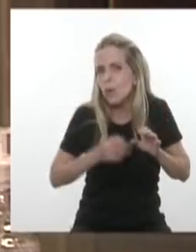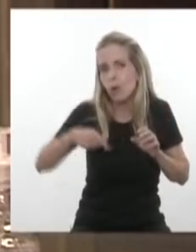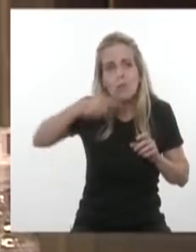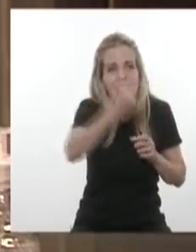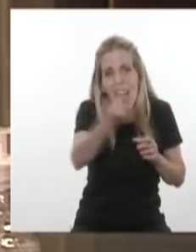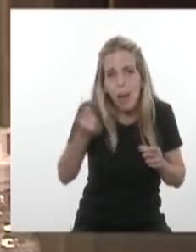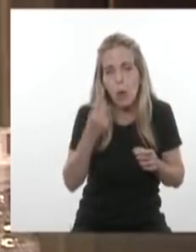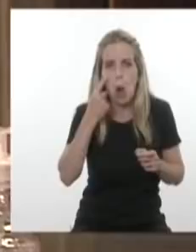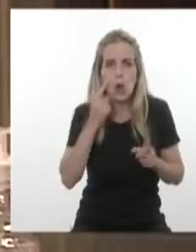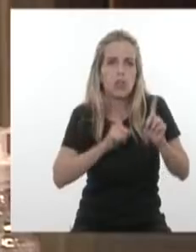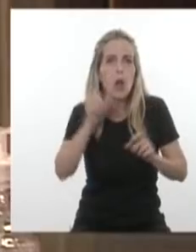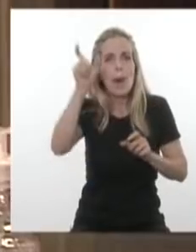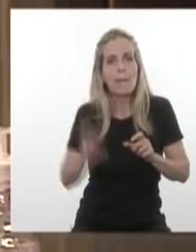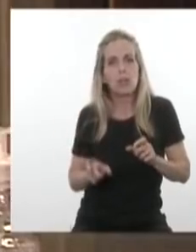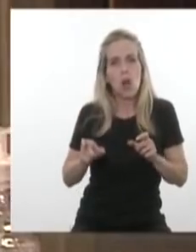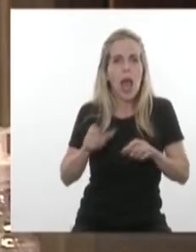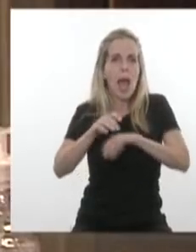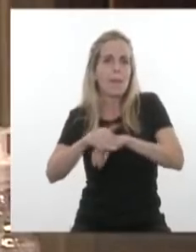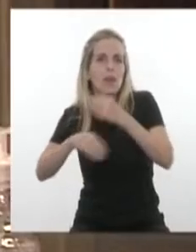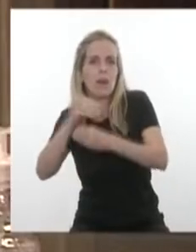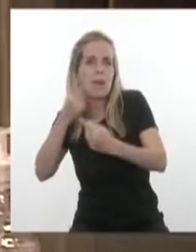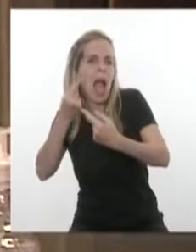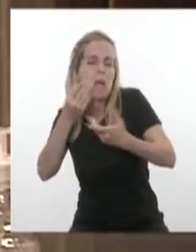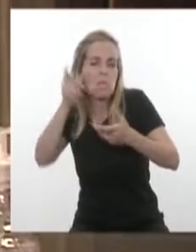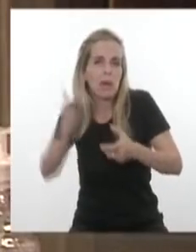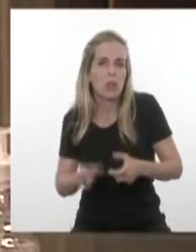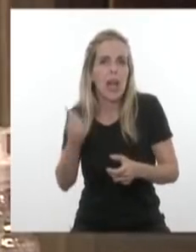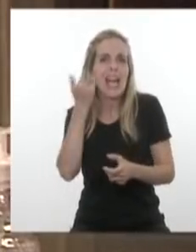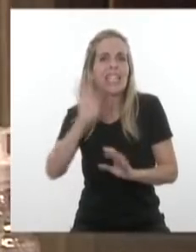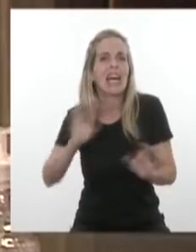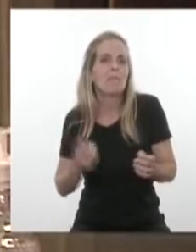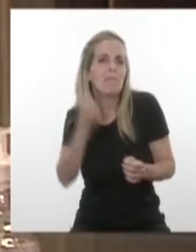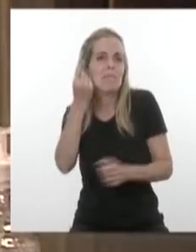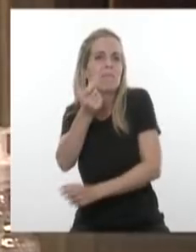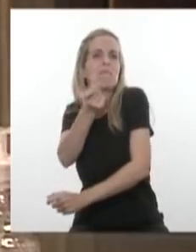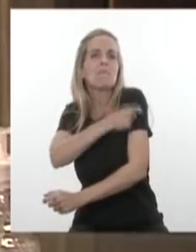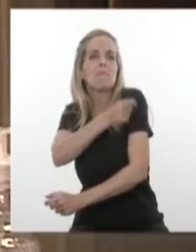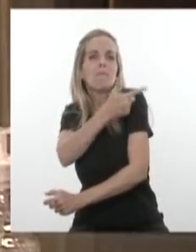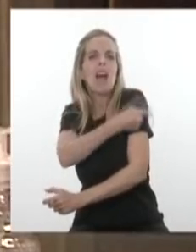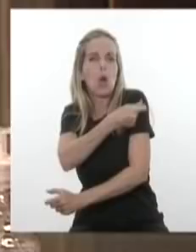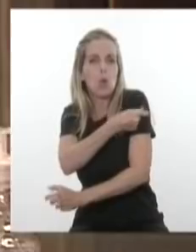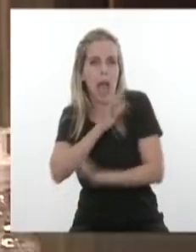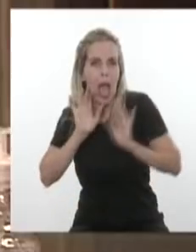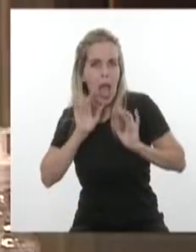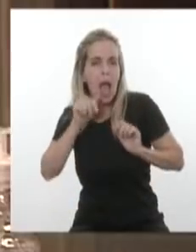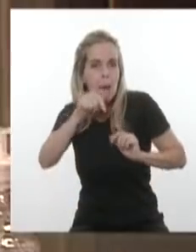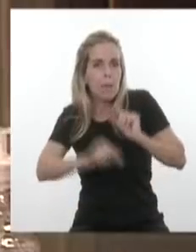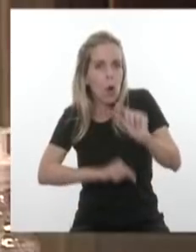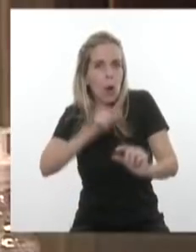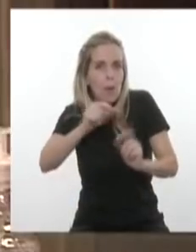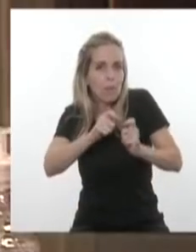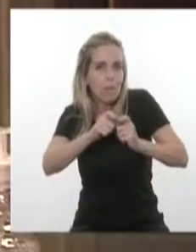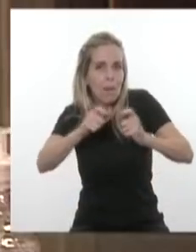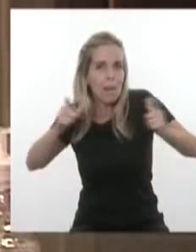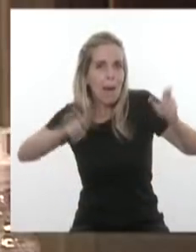menos una dosis cada día que pasa hay más argentinos y más argentinas que ponen en